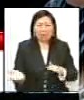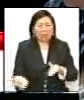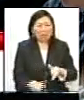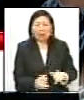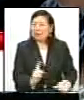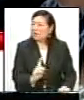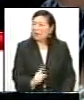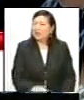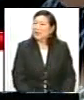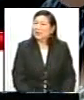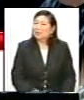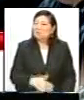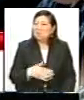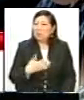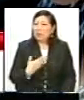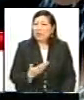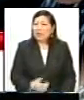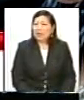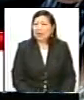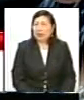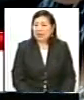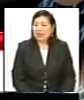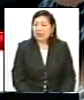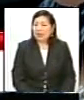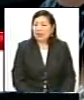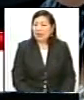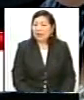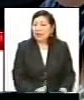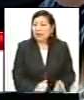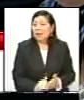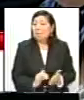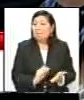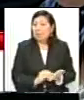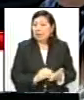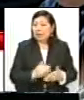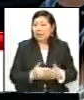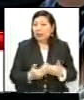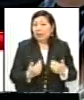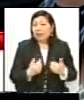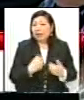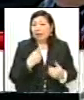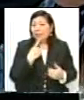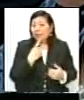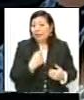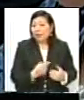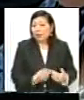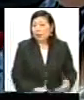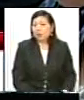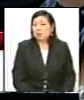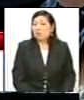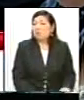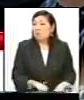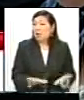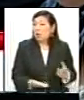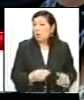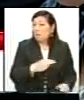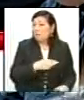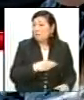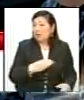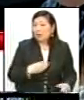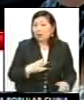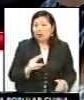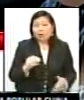esta denuncia, porque de lo contrario ocurriría que más adelante vengan nuevas denuncias y que de repente algún ministro no